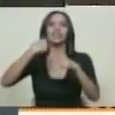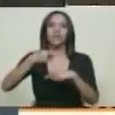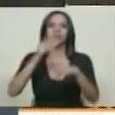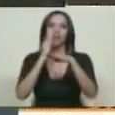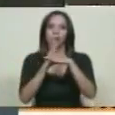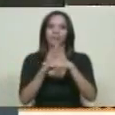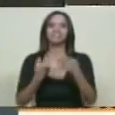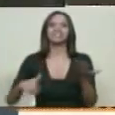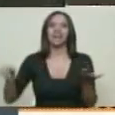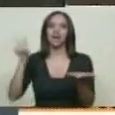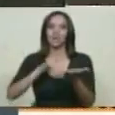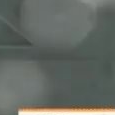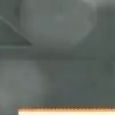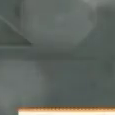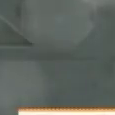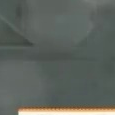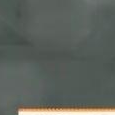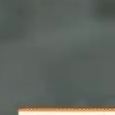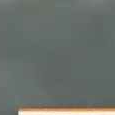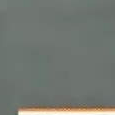y ya regresamos con más de Zurda Conducta.